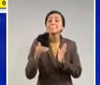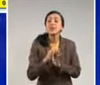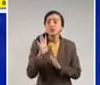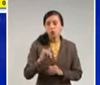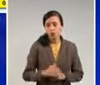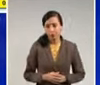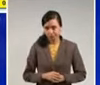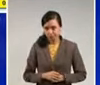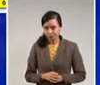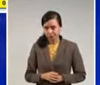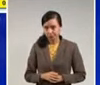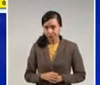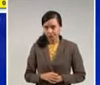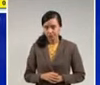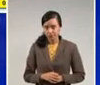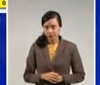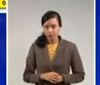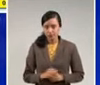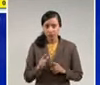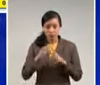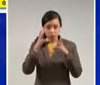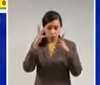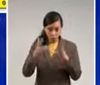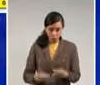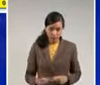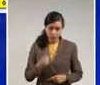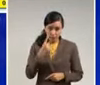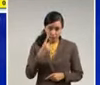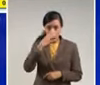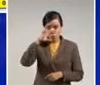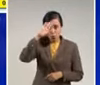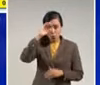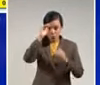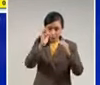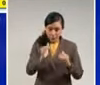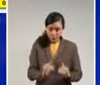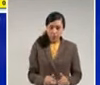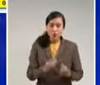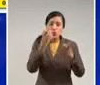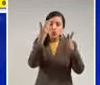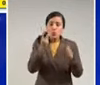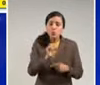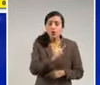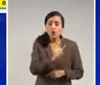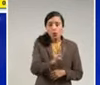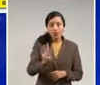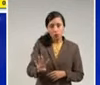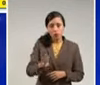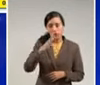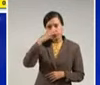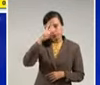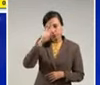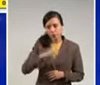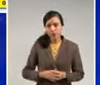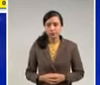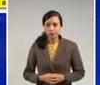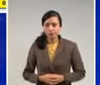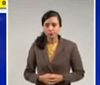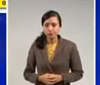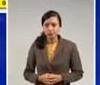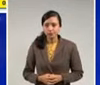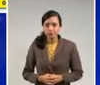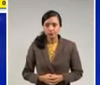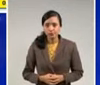realmente acumulado, como es natural, aparece en la posición número 40. Ahora, vamos